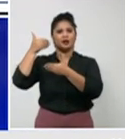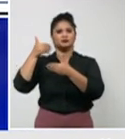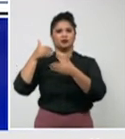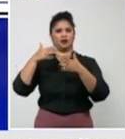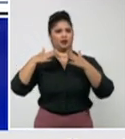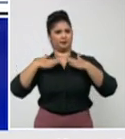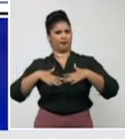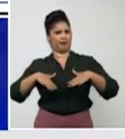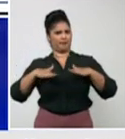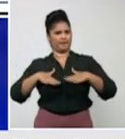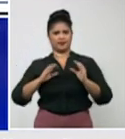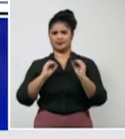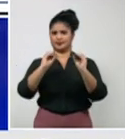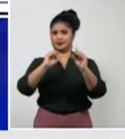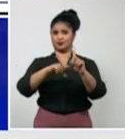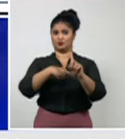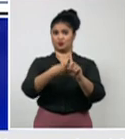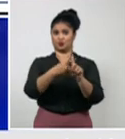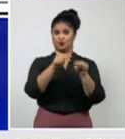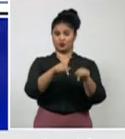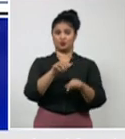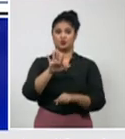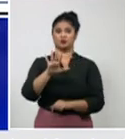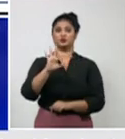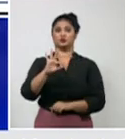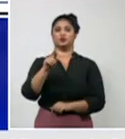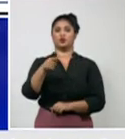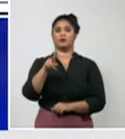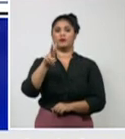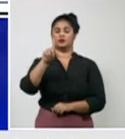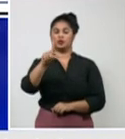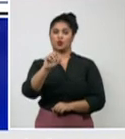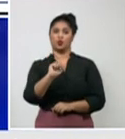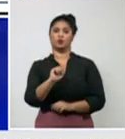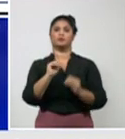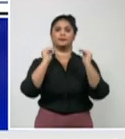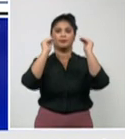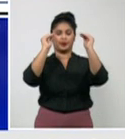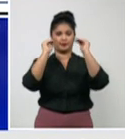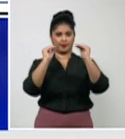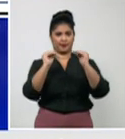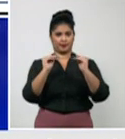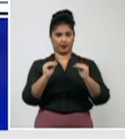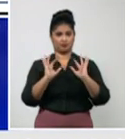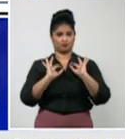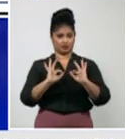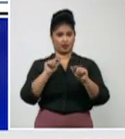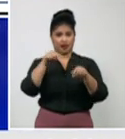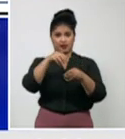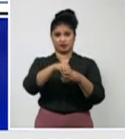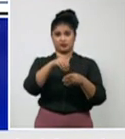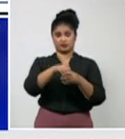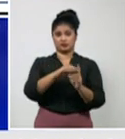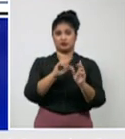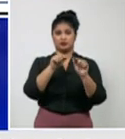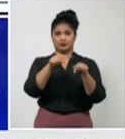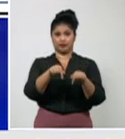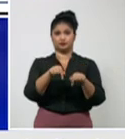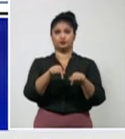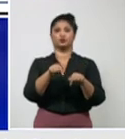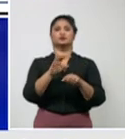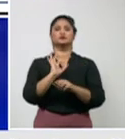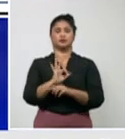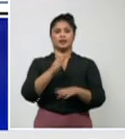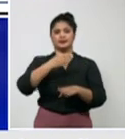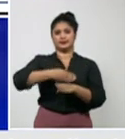con 58,21, San Luis, Songolamaya, Mella, Contramaestre y, como se ve, una tendencia